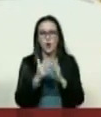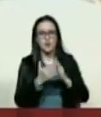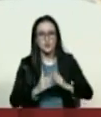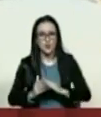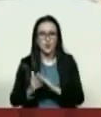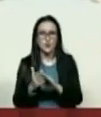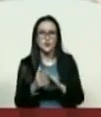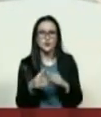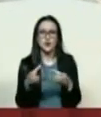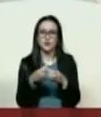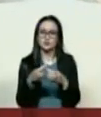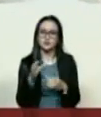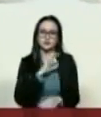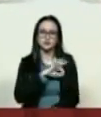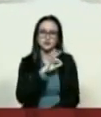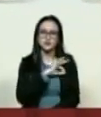como